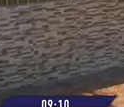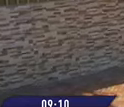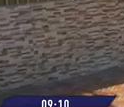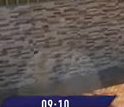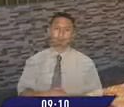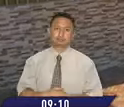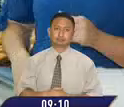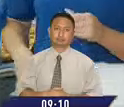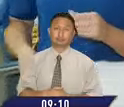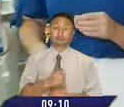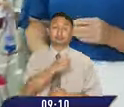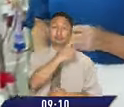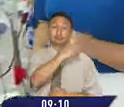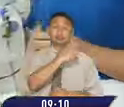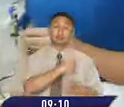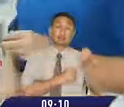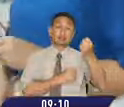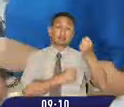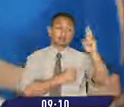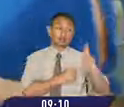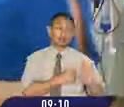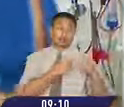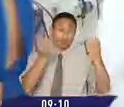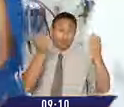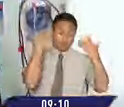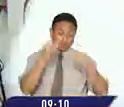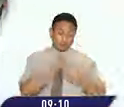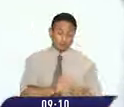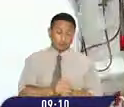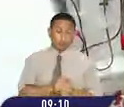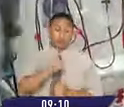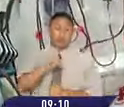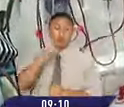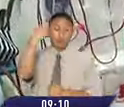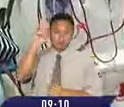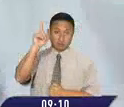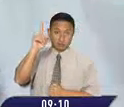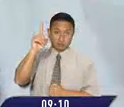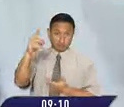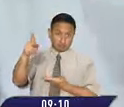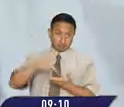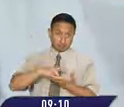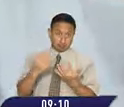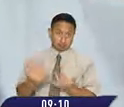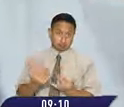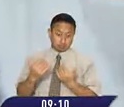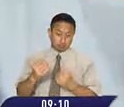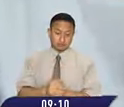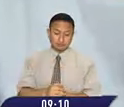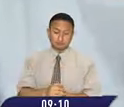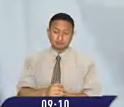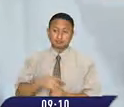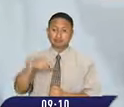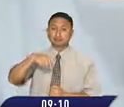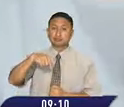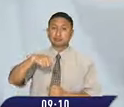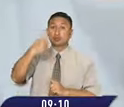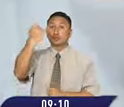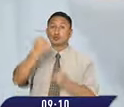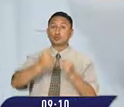sur de Guayaquil, que está a la espera del pago de poco más de $1 millón. Ya este creo que será el último mes